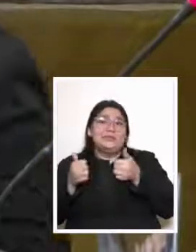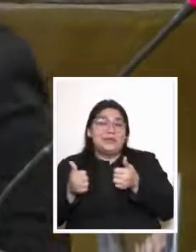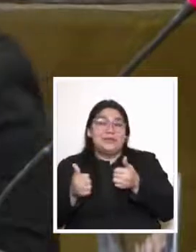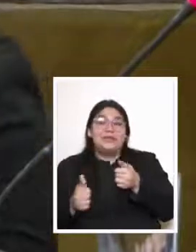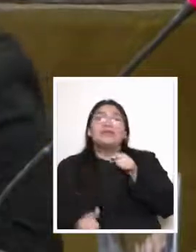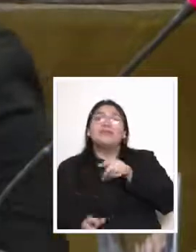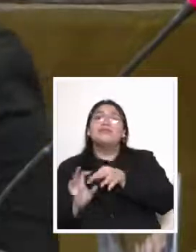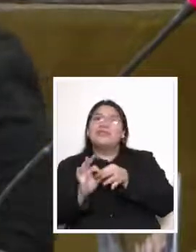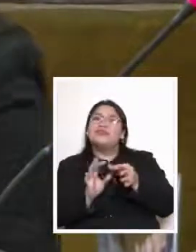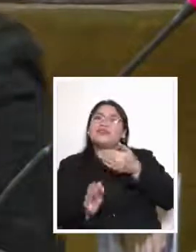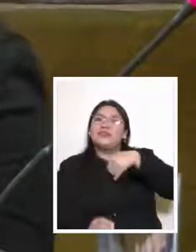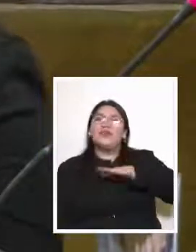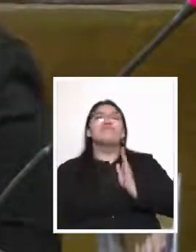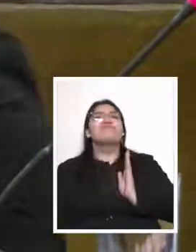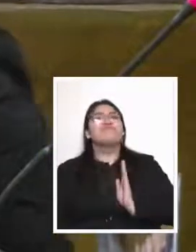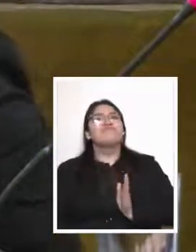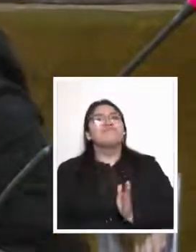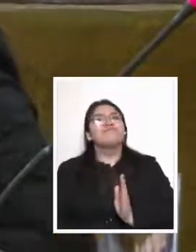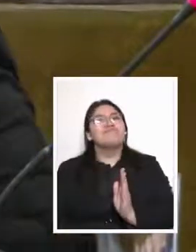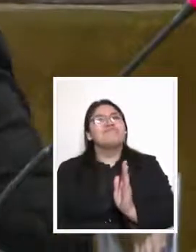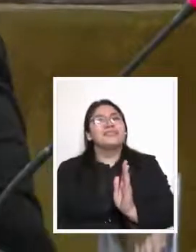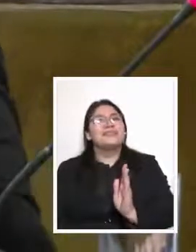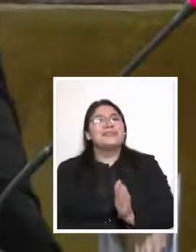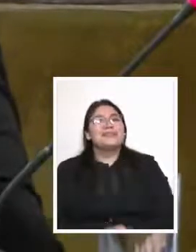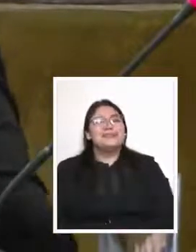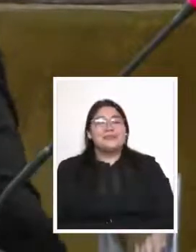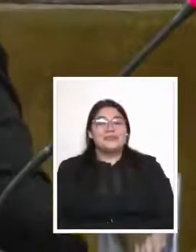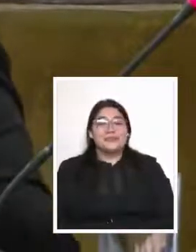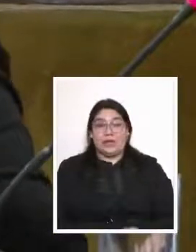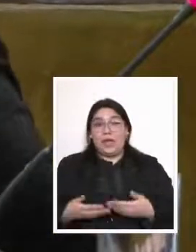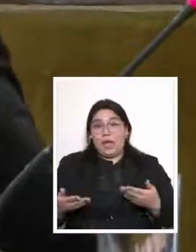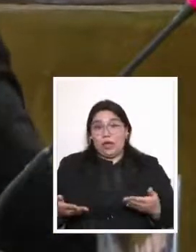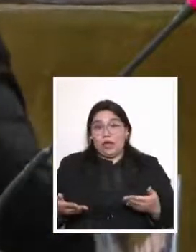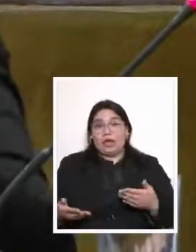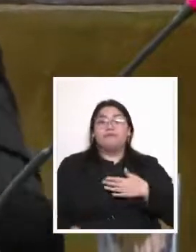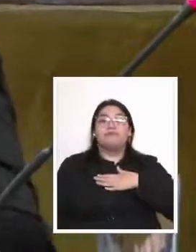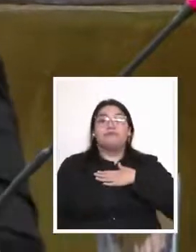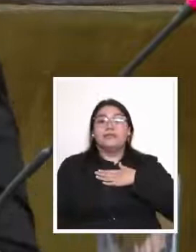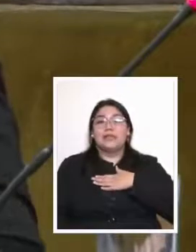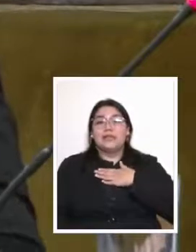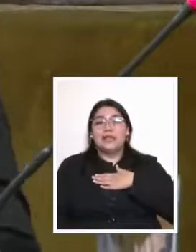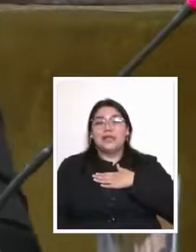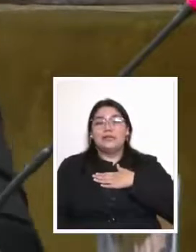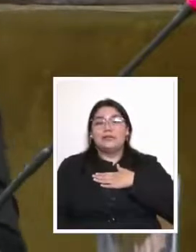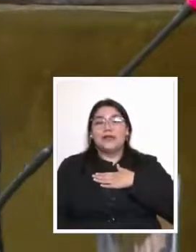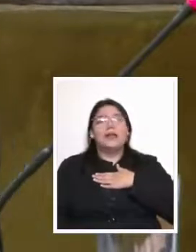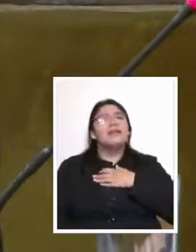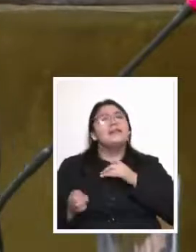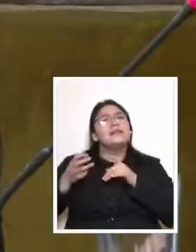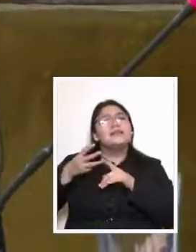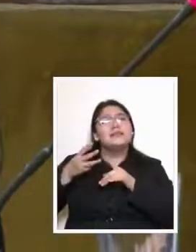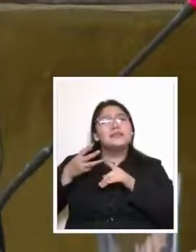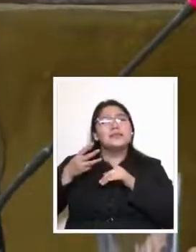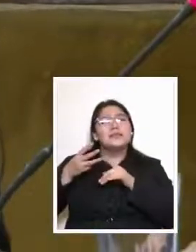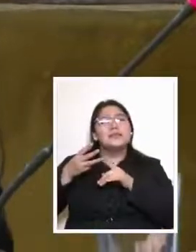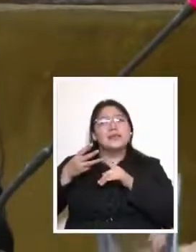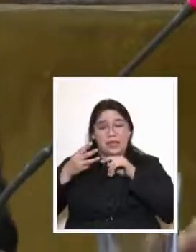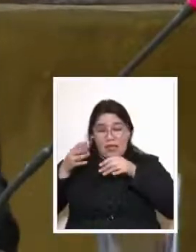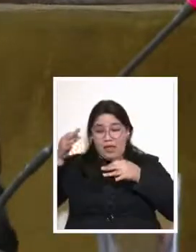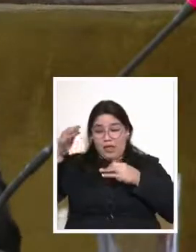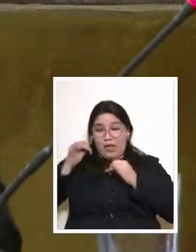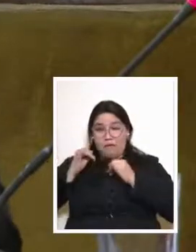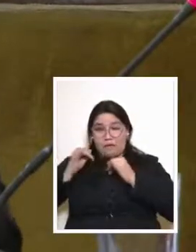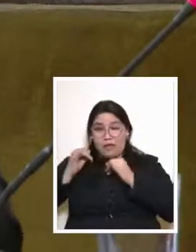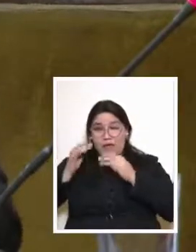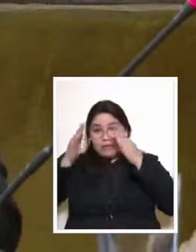seguimos adelante y estamos aquí ahora y me quiero valer del tercer punto en el que se enfoca este informe, que